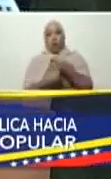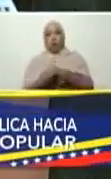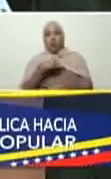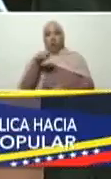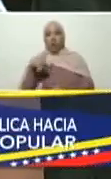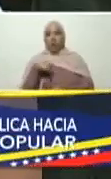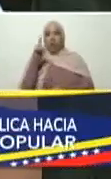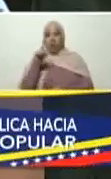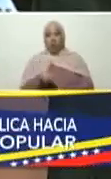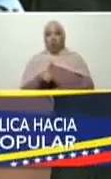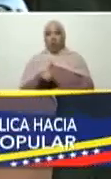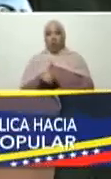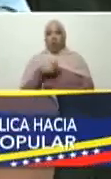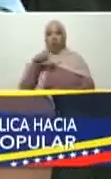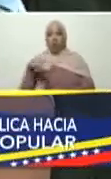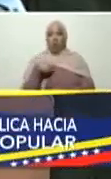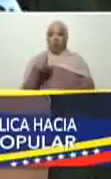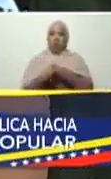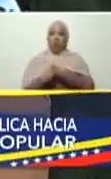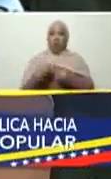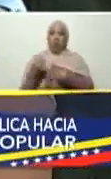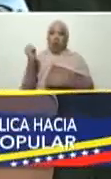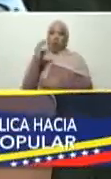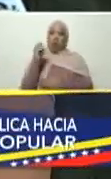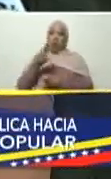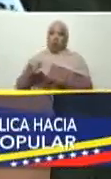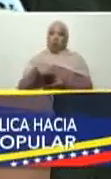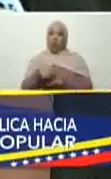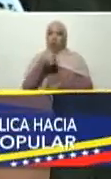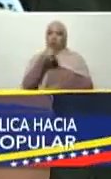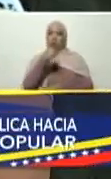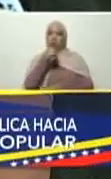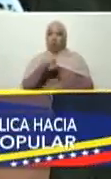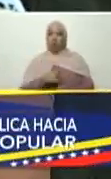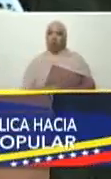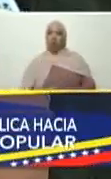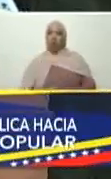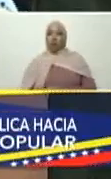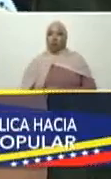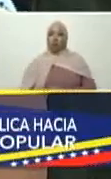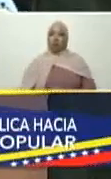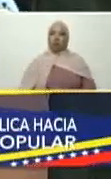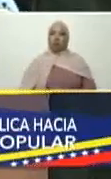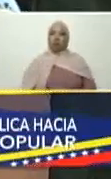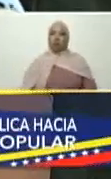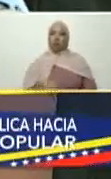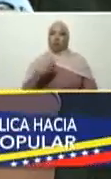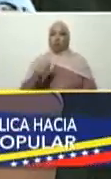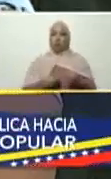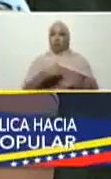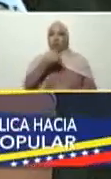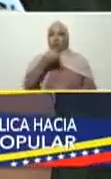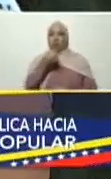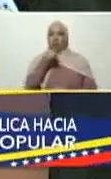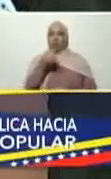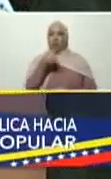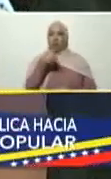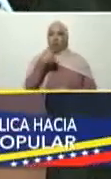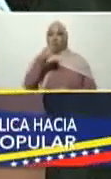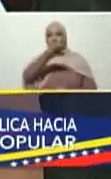nosotros también, dentro de nuestras reflexiones, en nuestras asambleas, en nuestra comuna, nosotros decíamos, ajá, el sujeto histórico del cambio en las revoluciones, en la